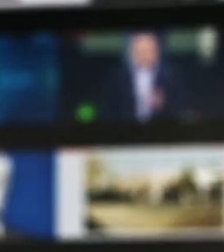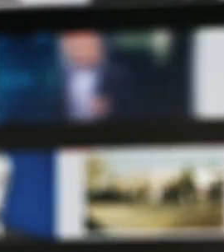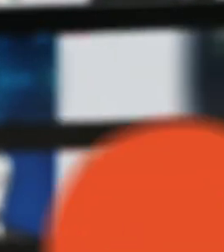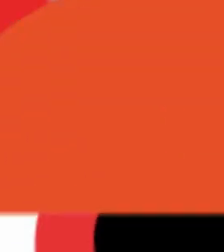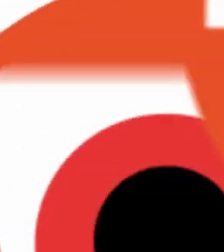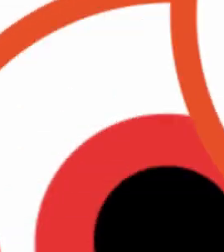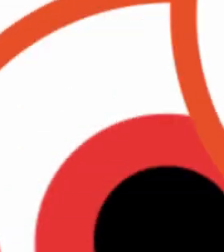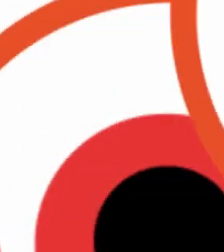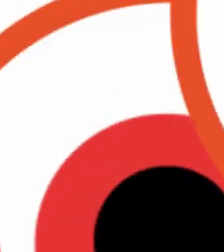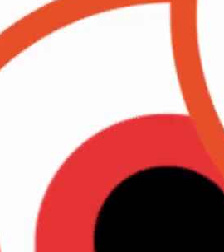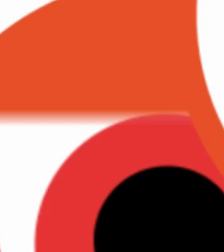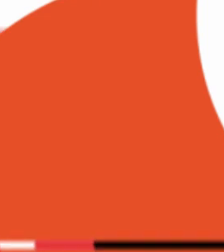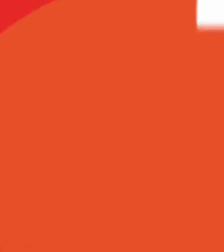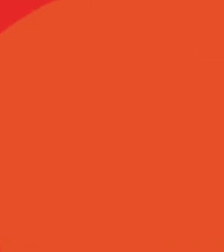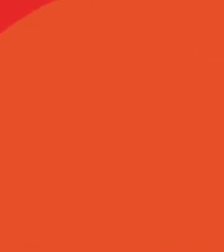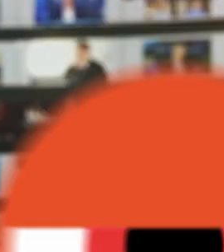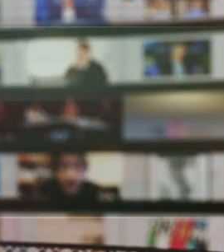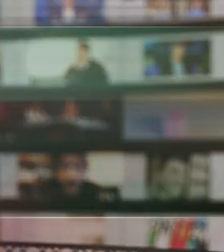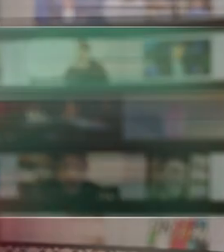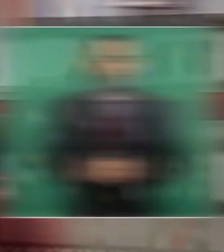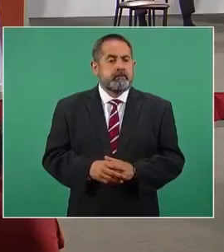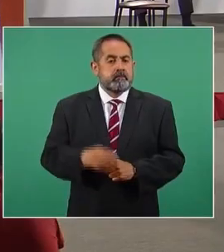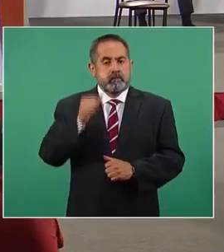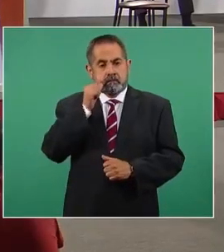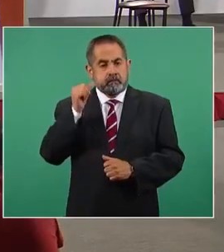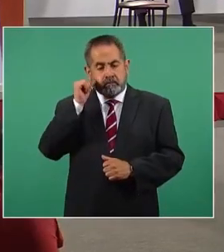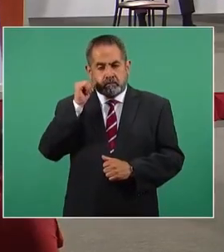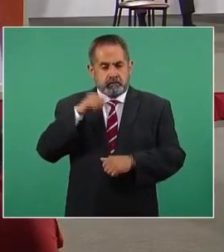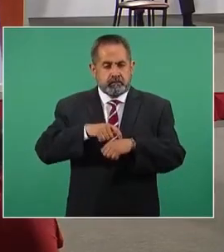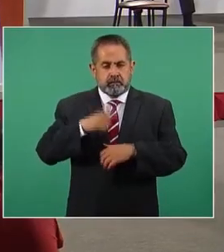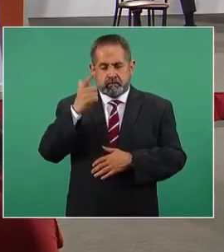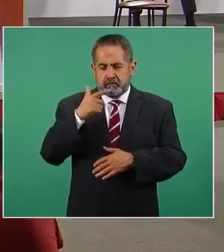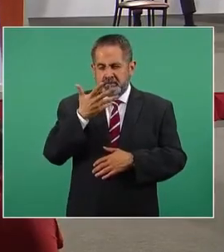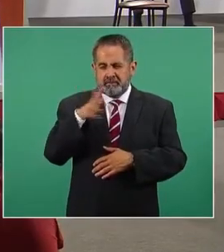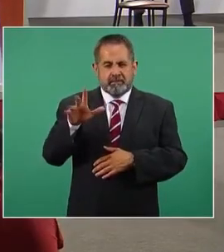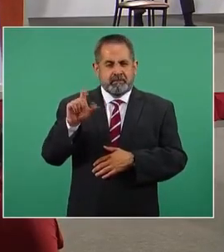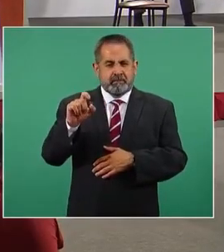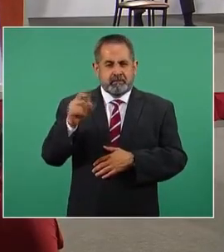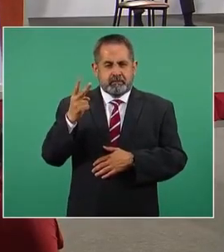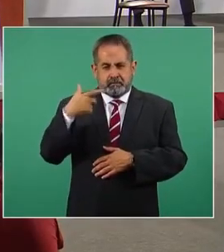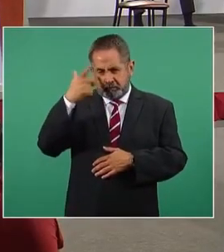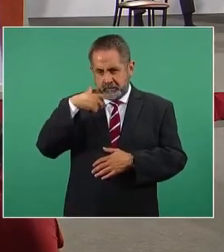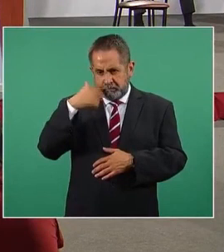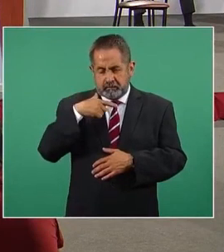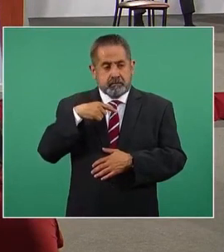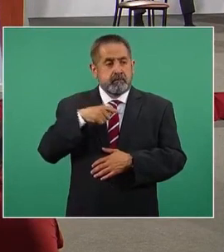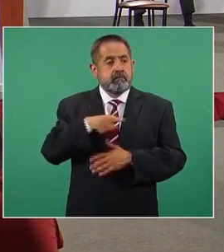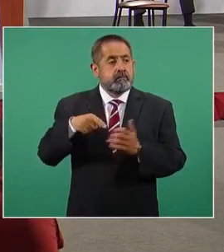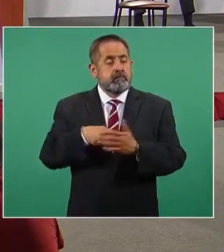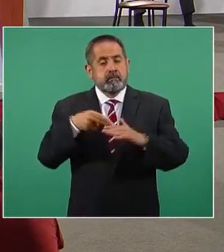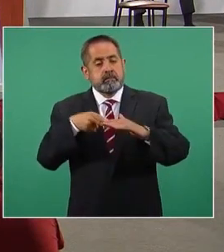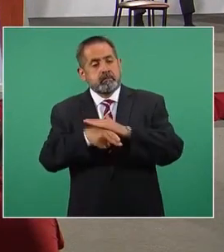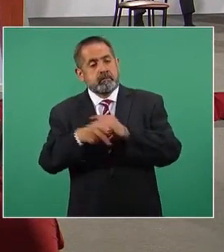Veamos la crónica. El día de ayer a las 10.22 de la noche en la línea 12 del